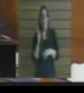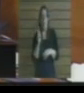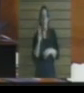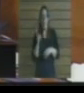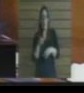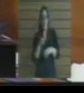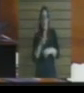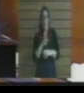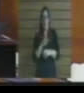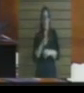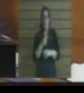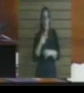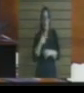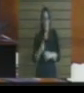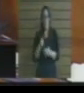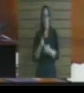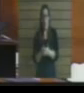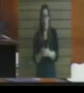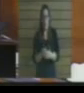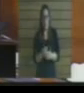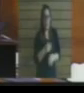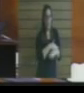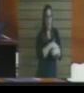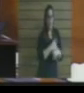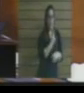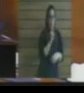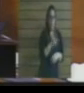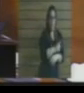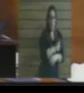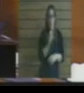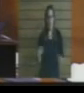euro que va a aportar el gobierno, se den cuenta, bueno, pues que